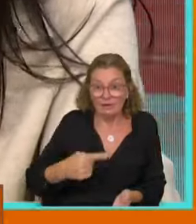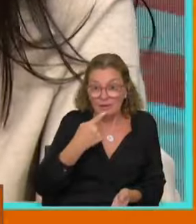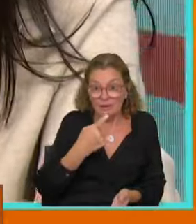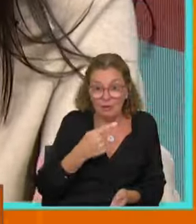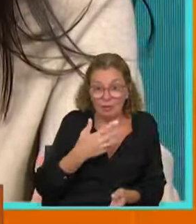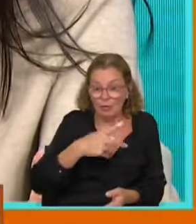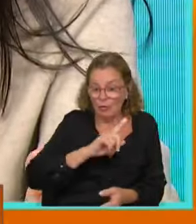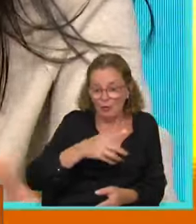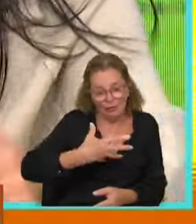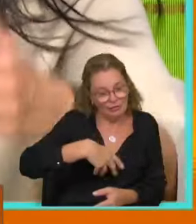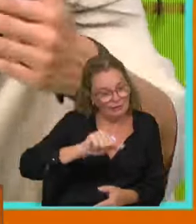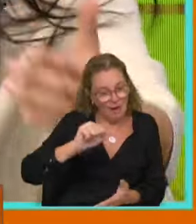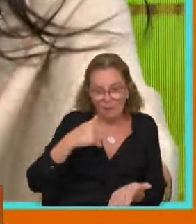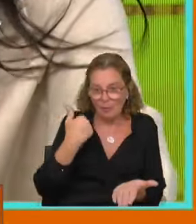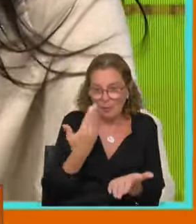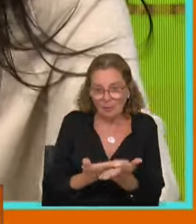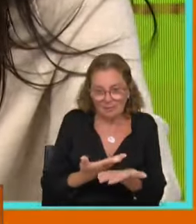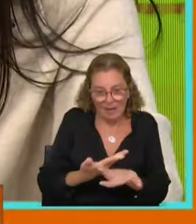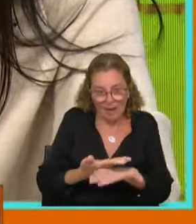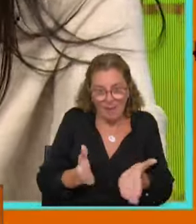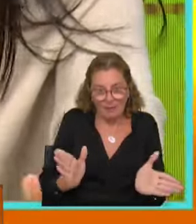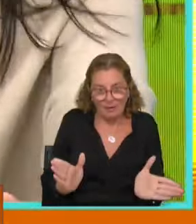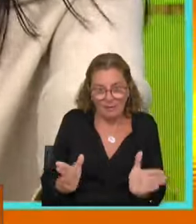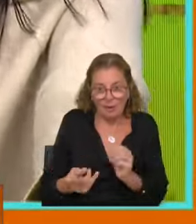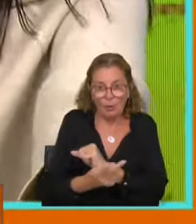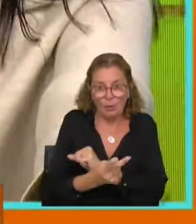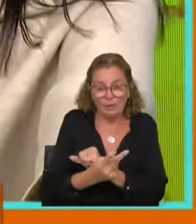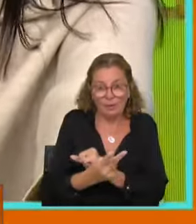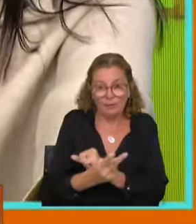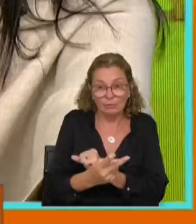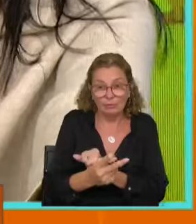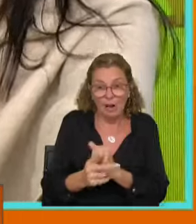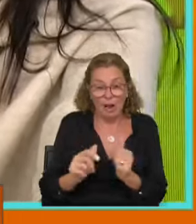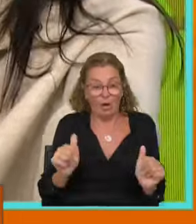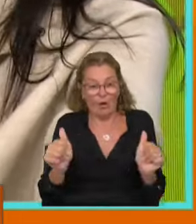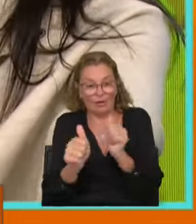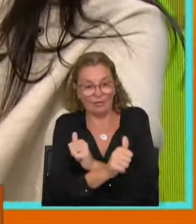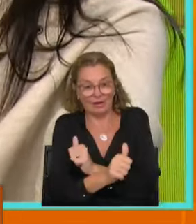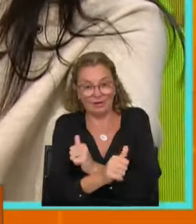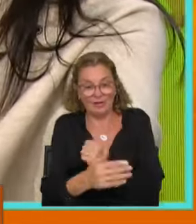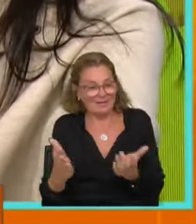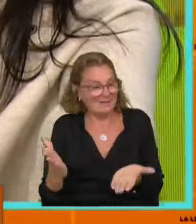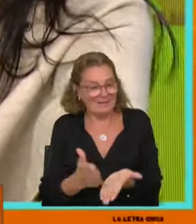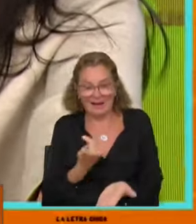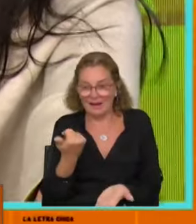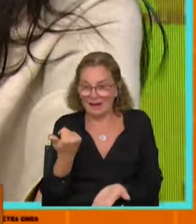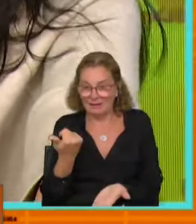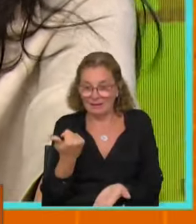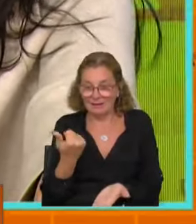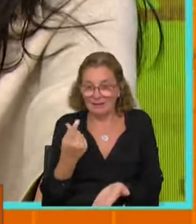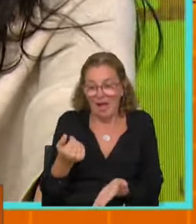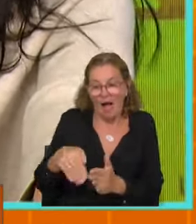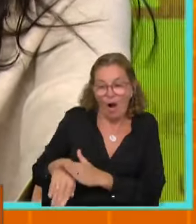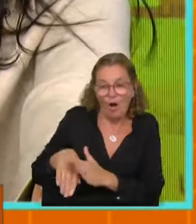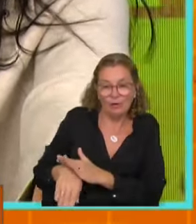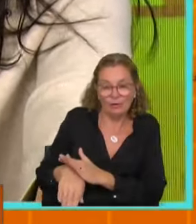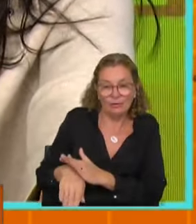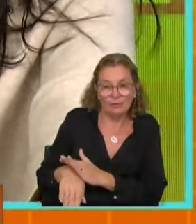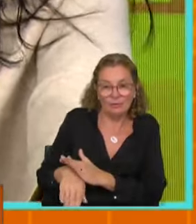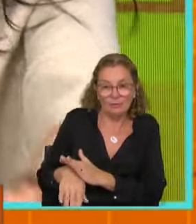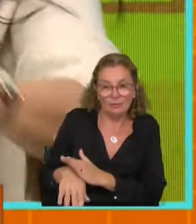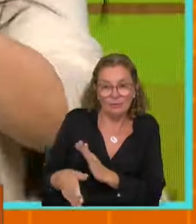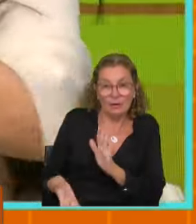llevar adelante propuestas de ampliación de cobertura sino todo lo contrario fue el retiro no y el ahorro que se traduce en mayor